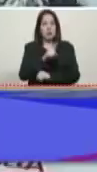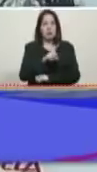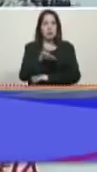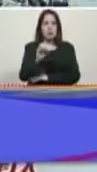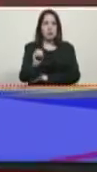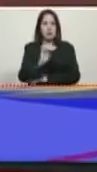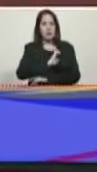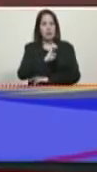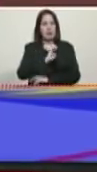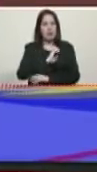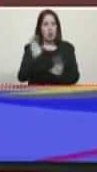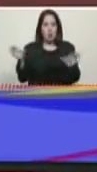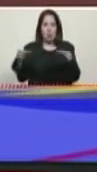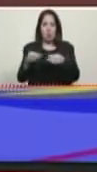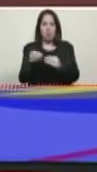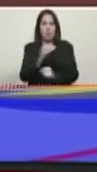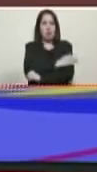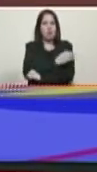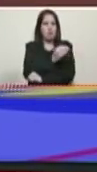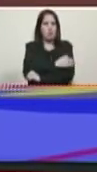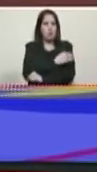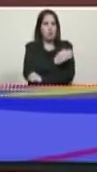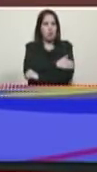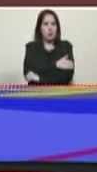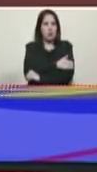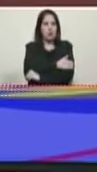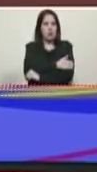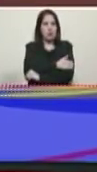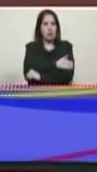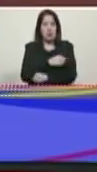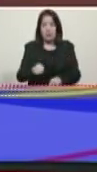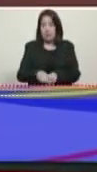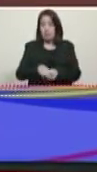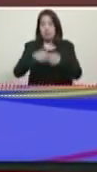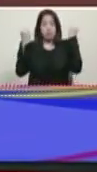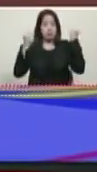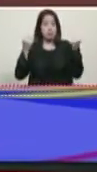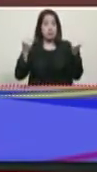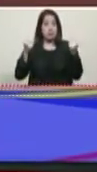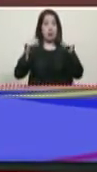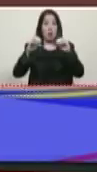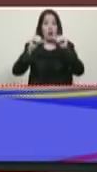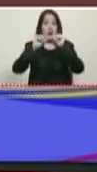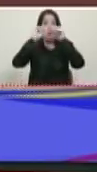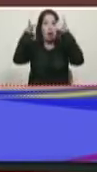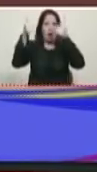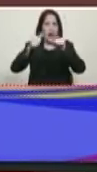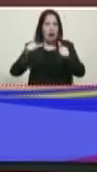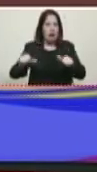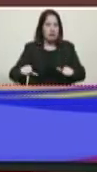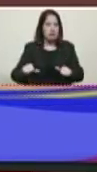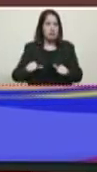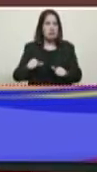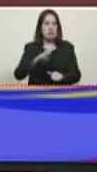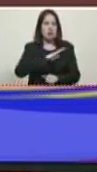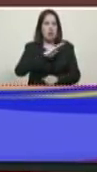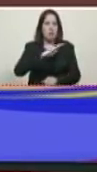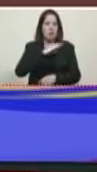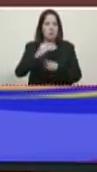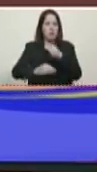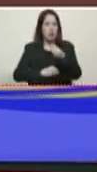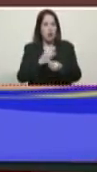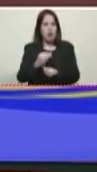grupo de extremistas derecha reventó una de las estatuas patrimonios culturales del país el chapo